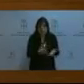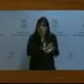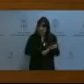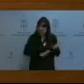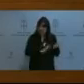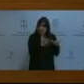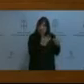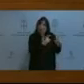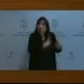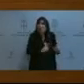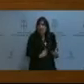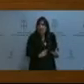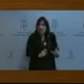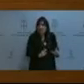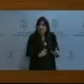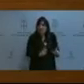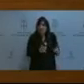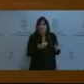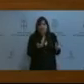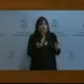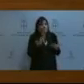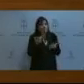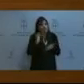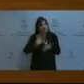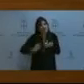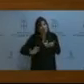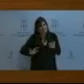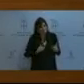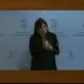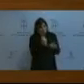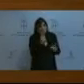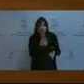en contra y que partes de la misma